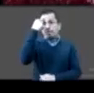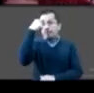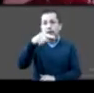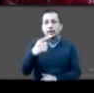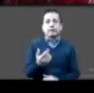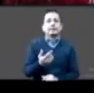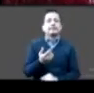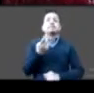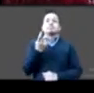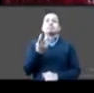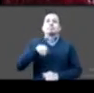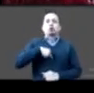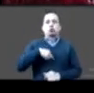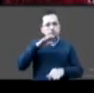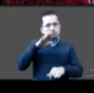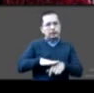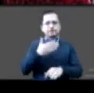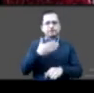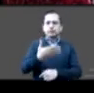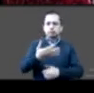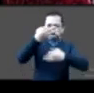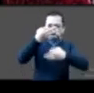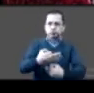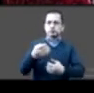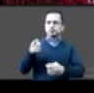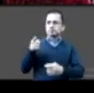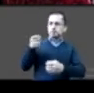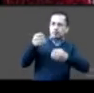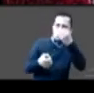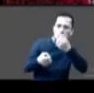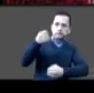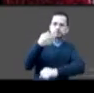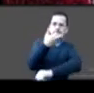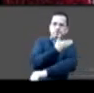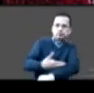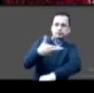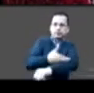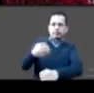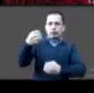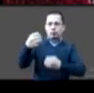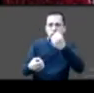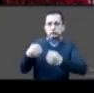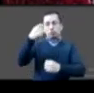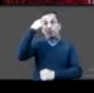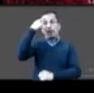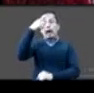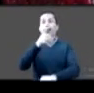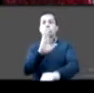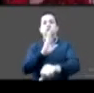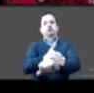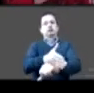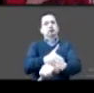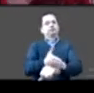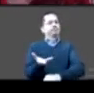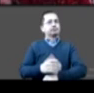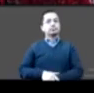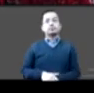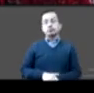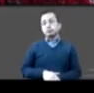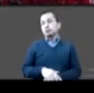en la judicialización y en la... pues en el castigo, ¿no? Es todo un